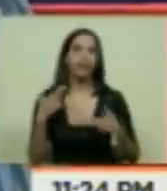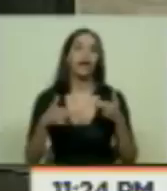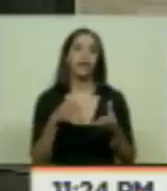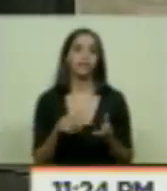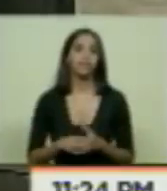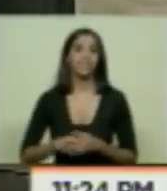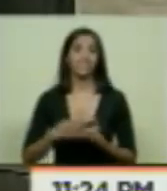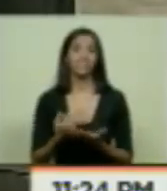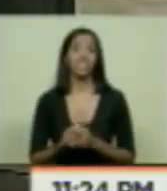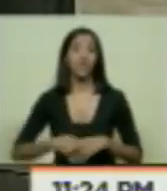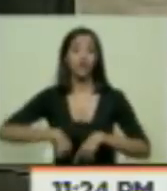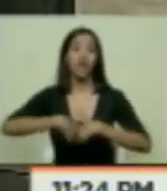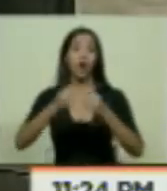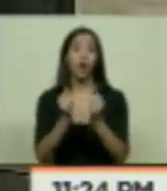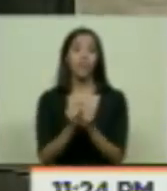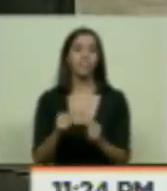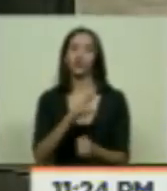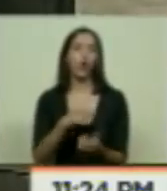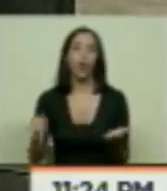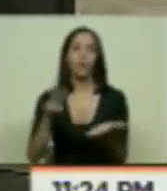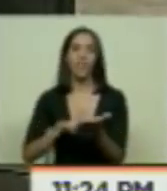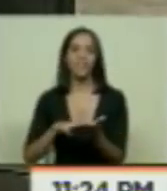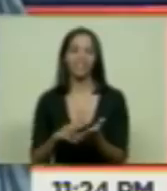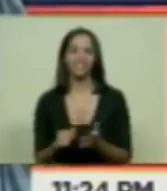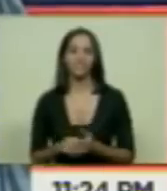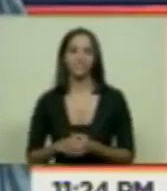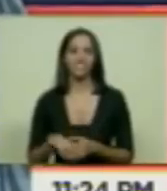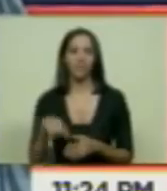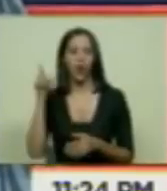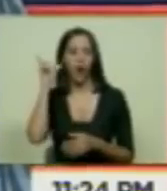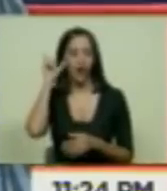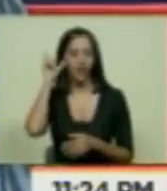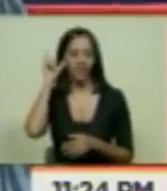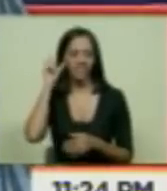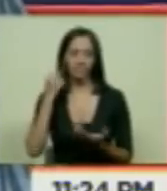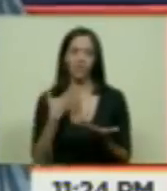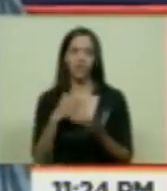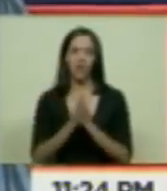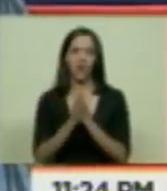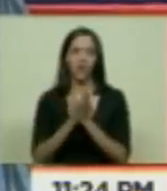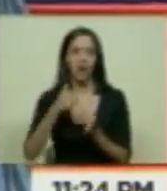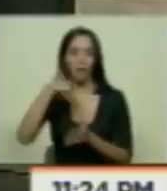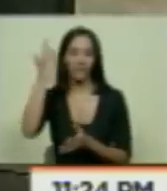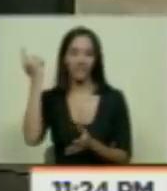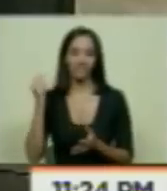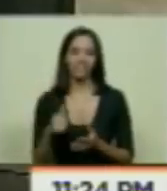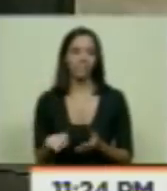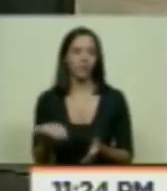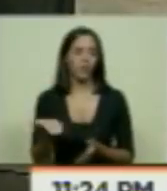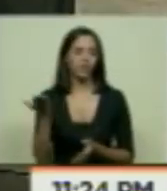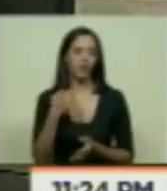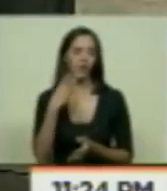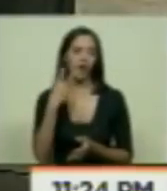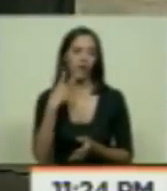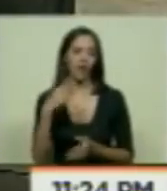coñaza durísima, por favor, no lo vuelvas a hacer, no nos hagas, oye. No hagas pasar ridículo, por favor. Súbele.